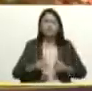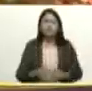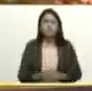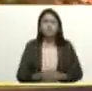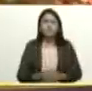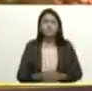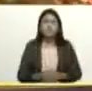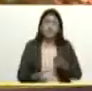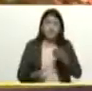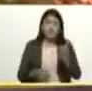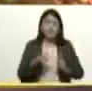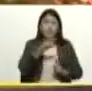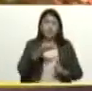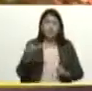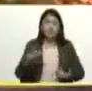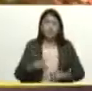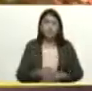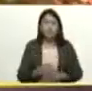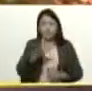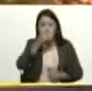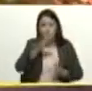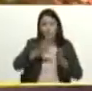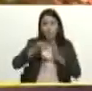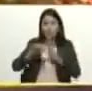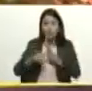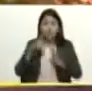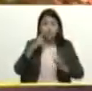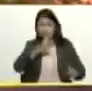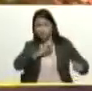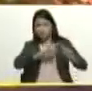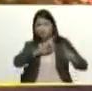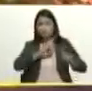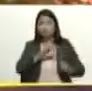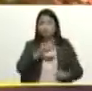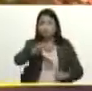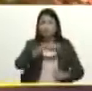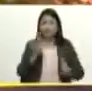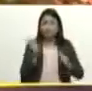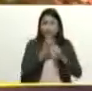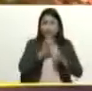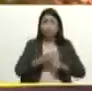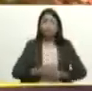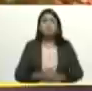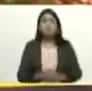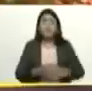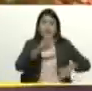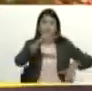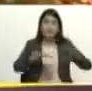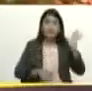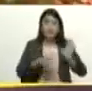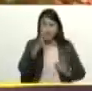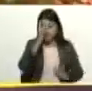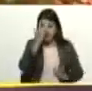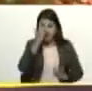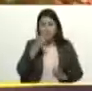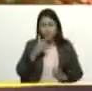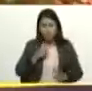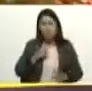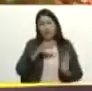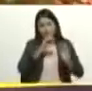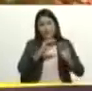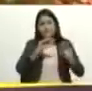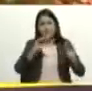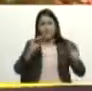de esta gente. Allí en el acto, en el 15 de febrero, lo dije,